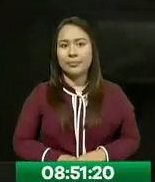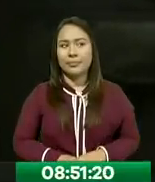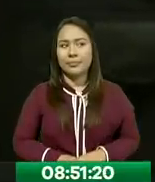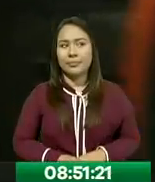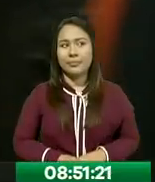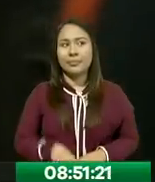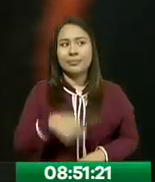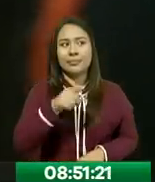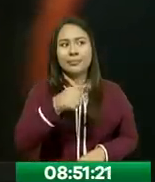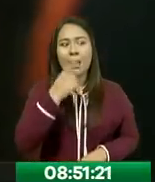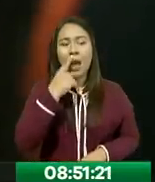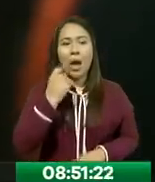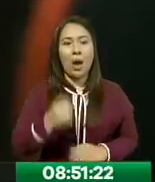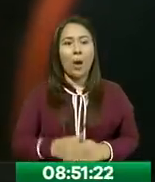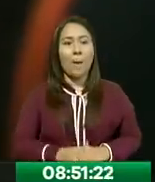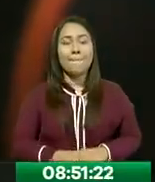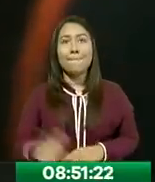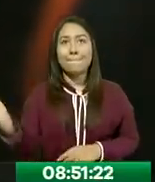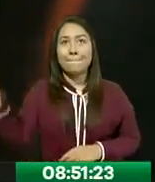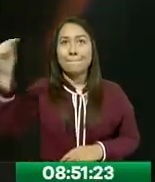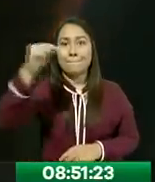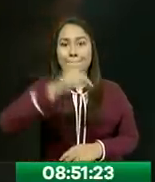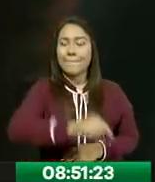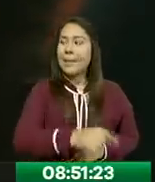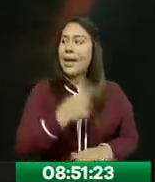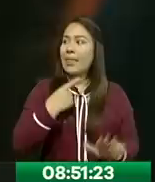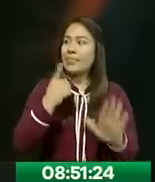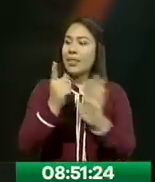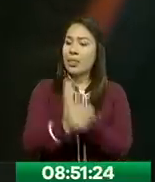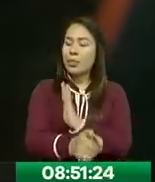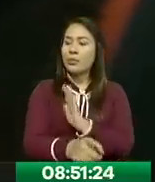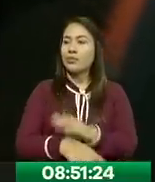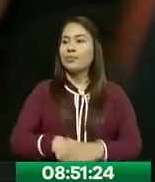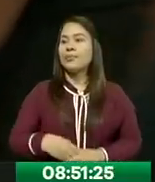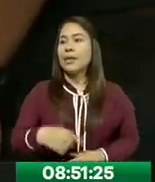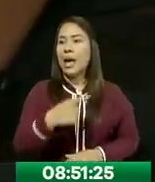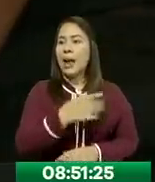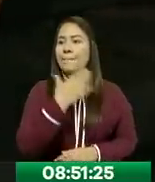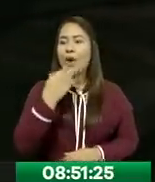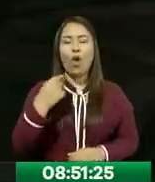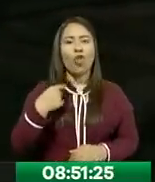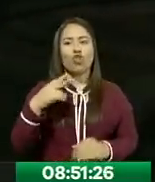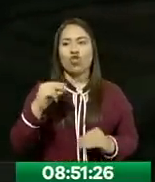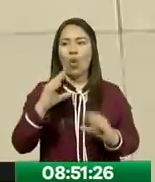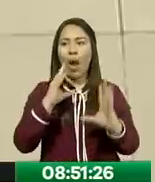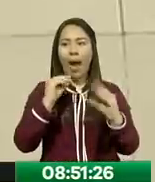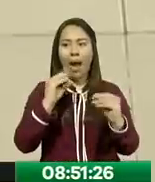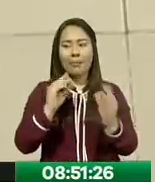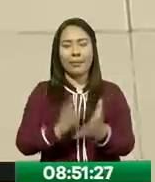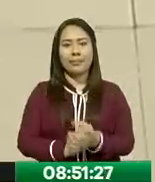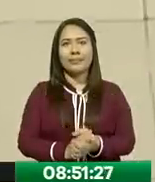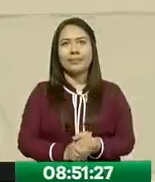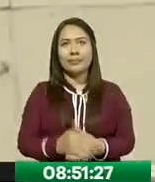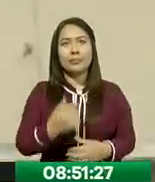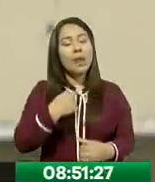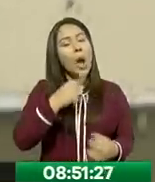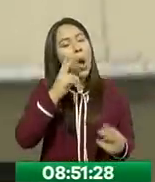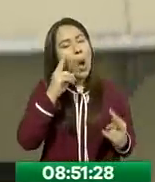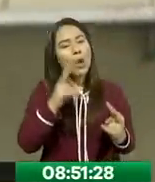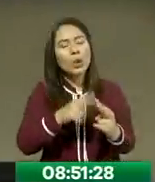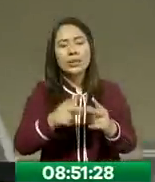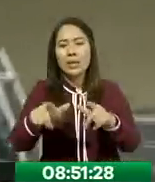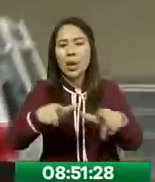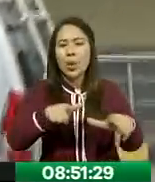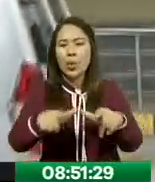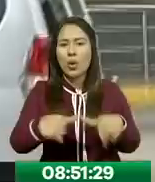Este hombre llegó a la Fiscalía del Guayas a poner una denuncia. Prefirió no hablar con la prensa. Solo se conoció que en la cooperativa